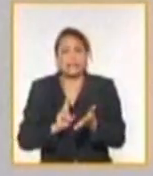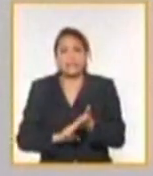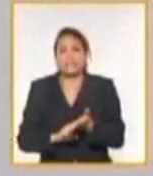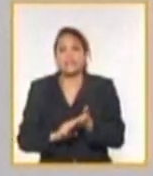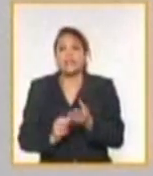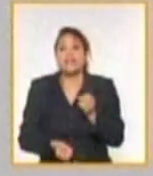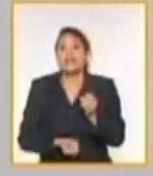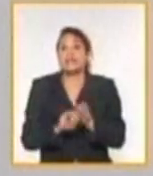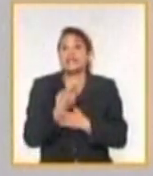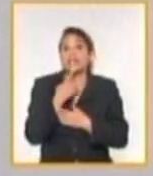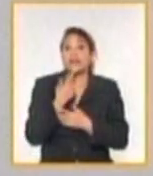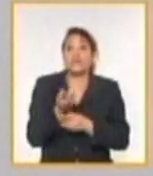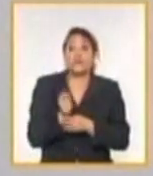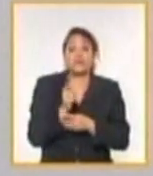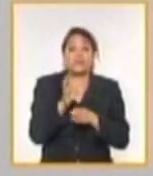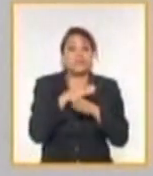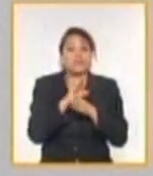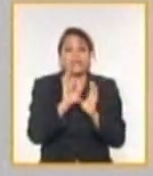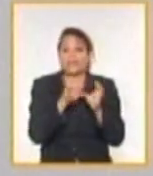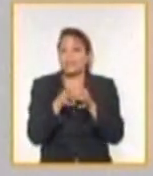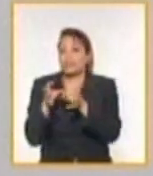creadores de las más diversas